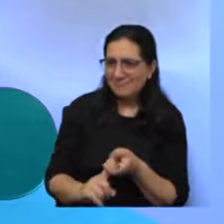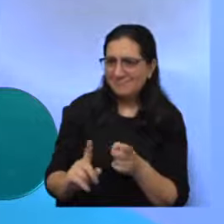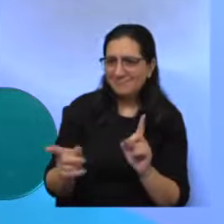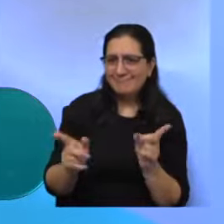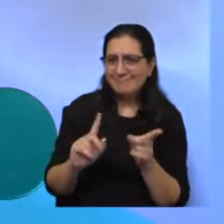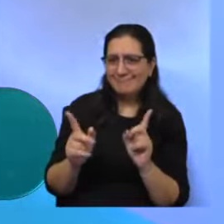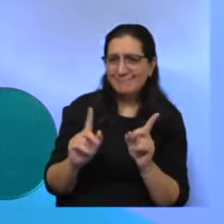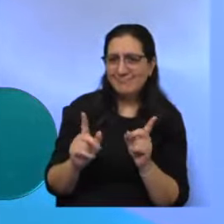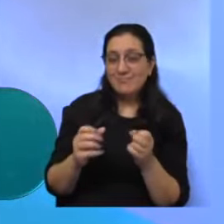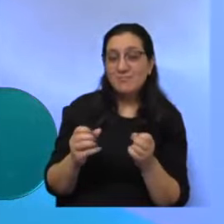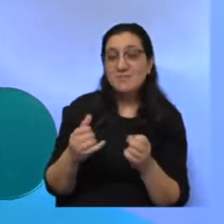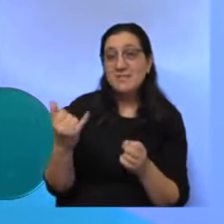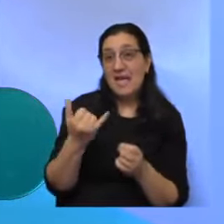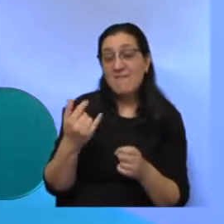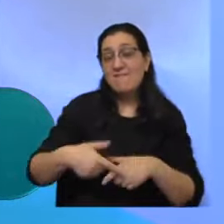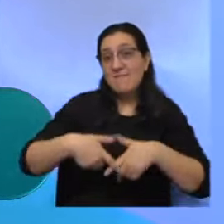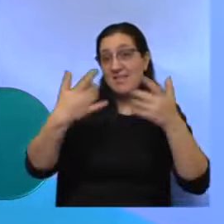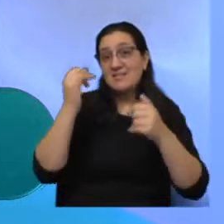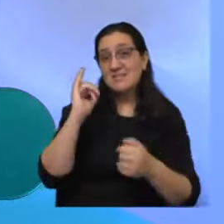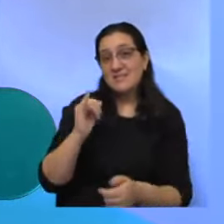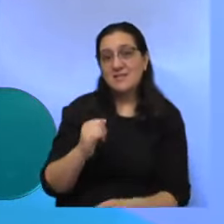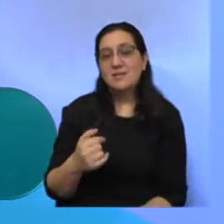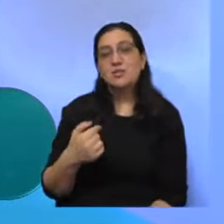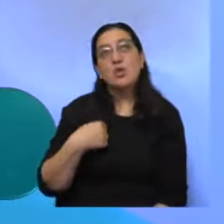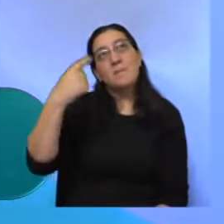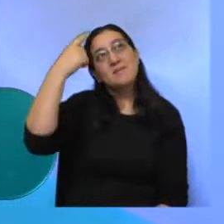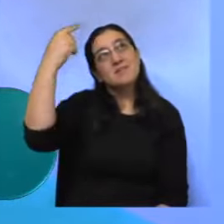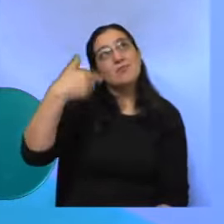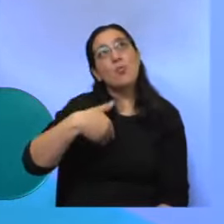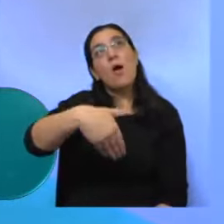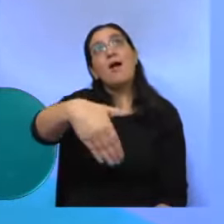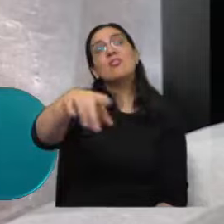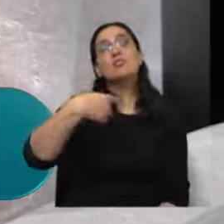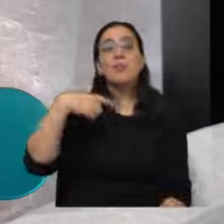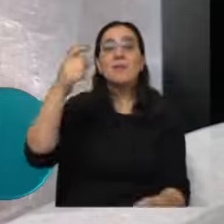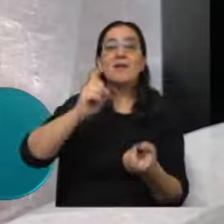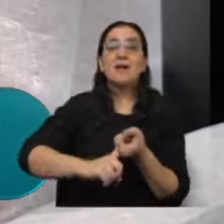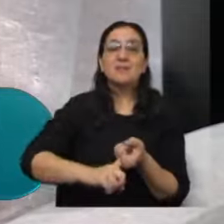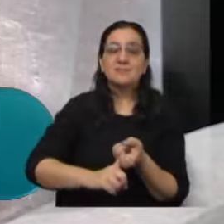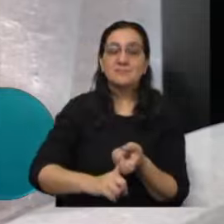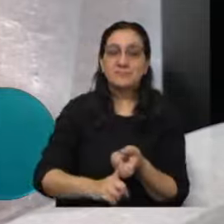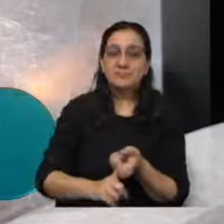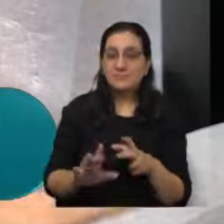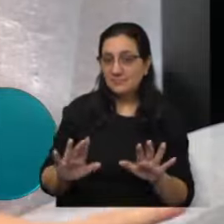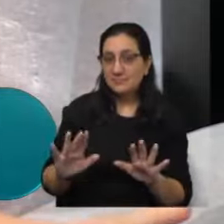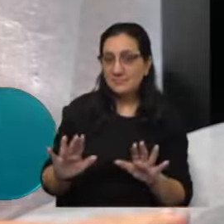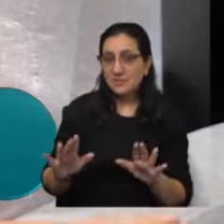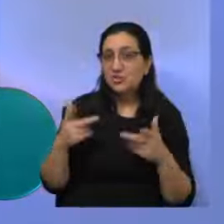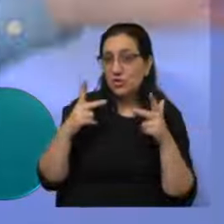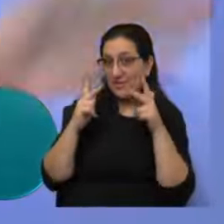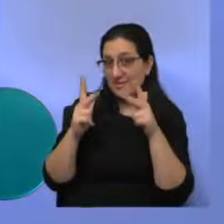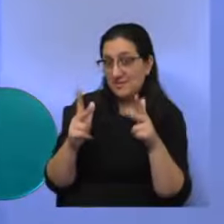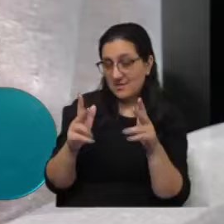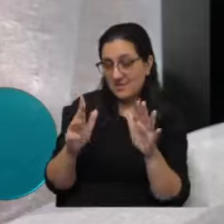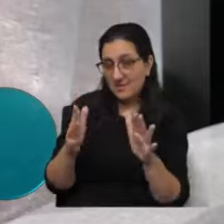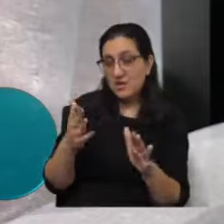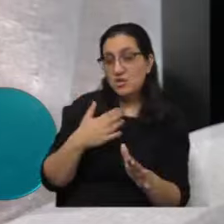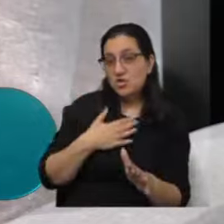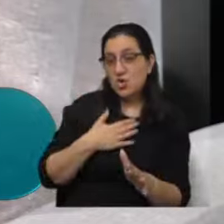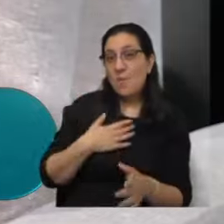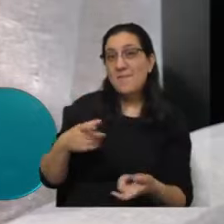si hace fiesta, sí. Siempre tuve asociado que cuando me case voy a... Perdón, yo lo voy a decir porque ya esto ya caducó. Sí, esto ya está. Yo me